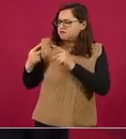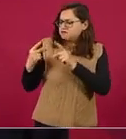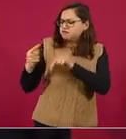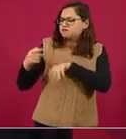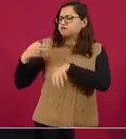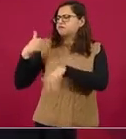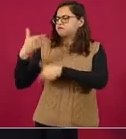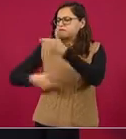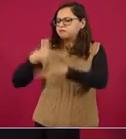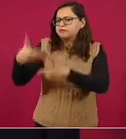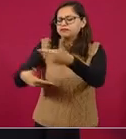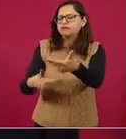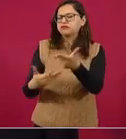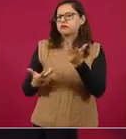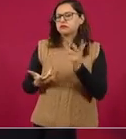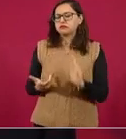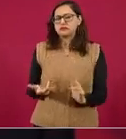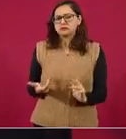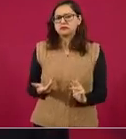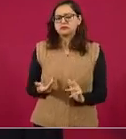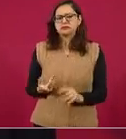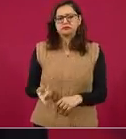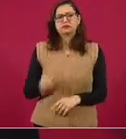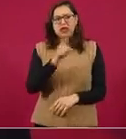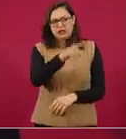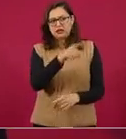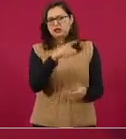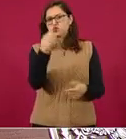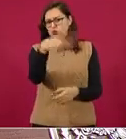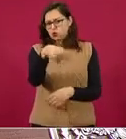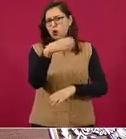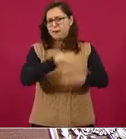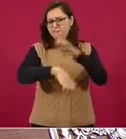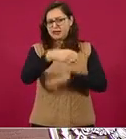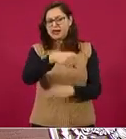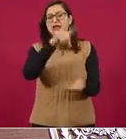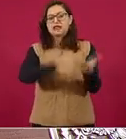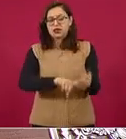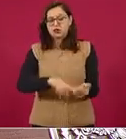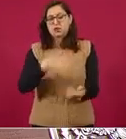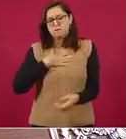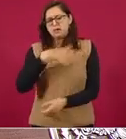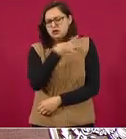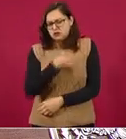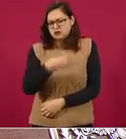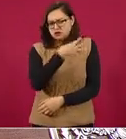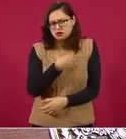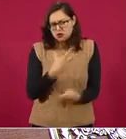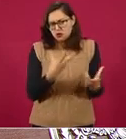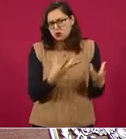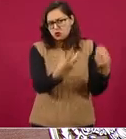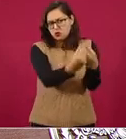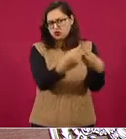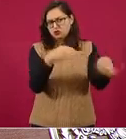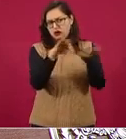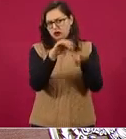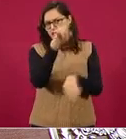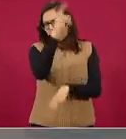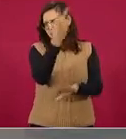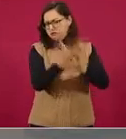y José Ramón pues está trabajando en Estados